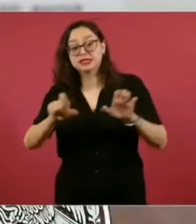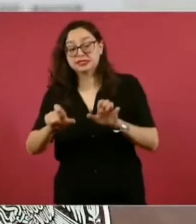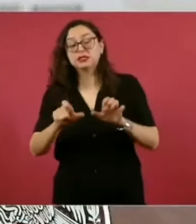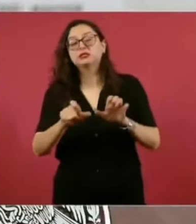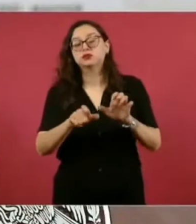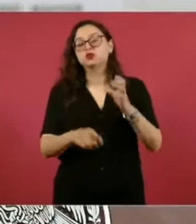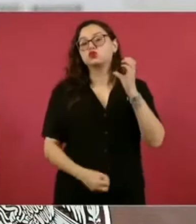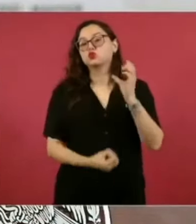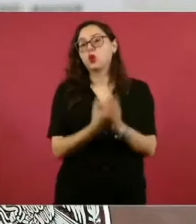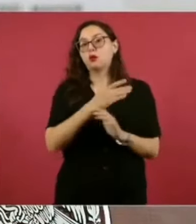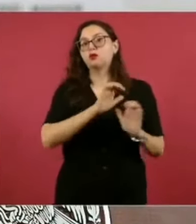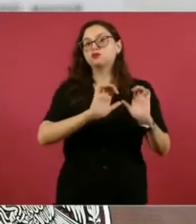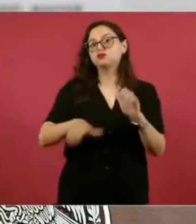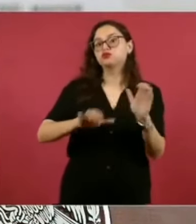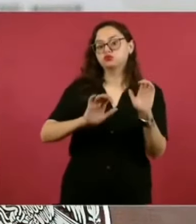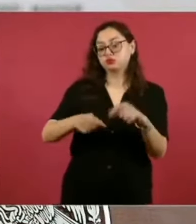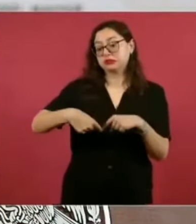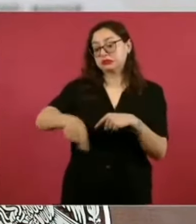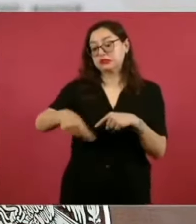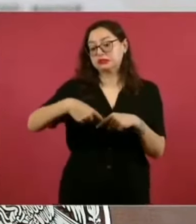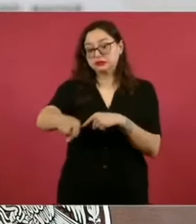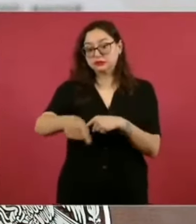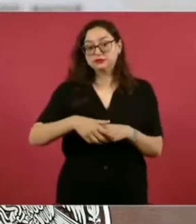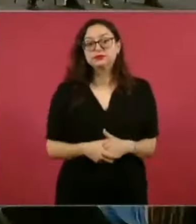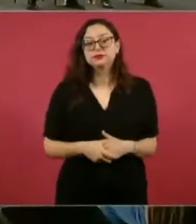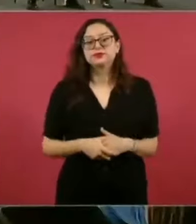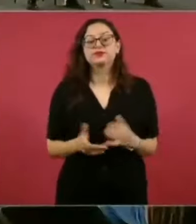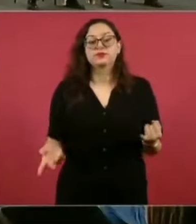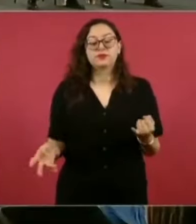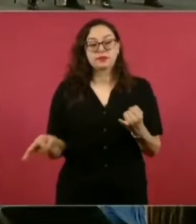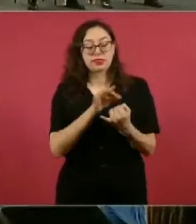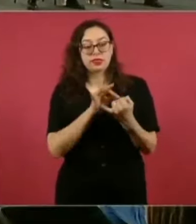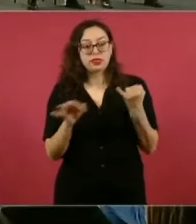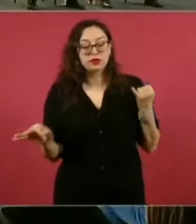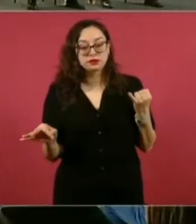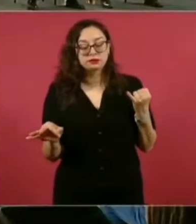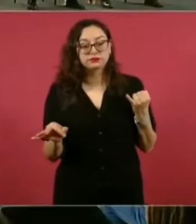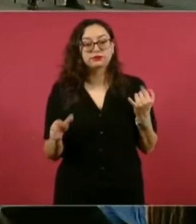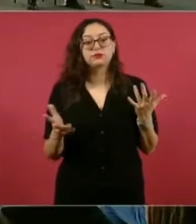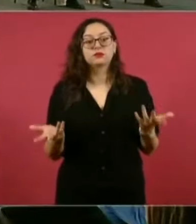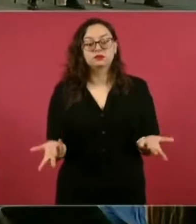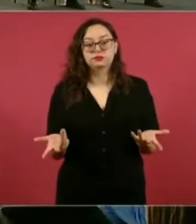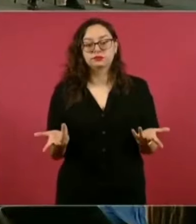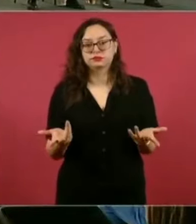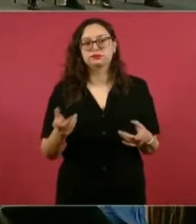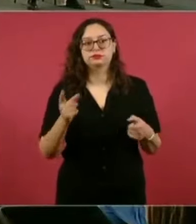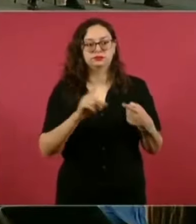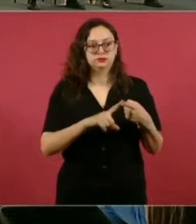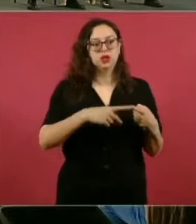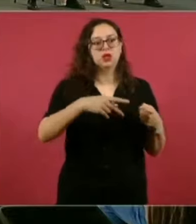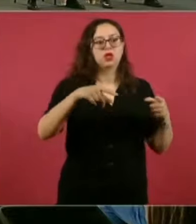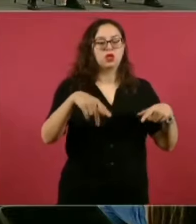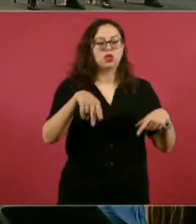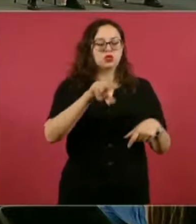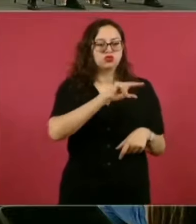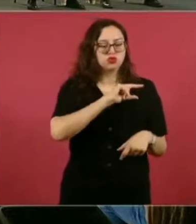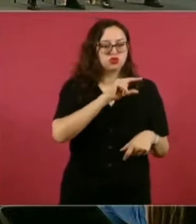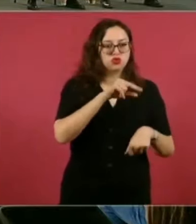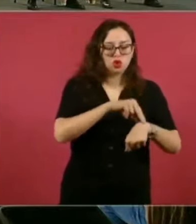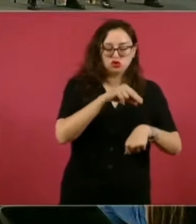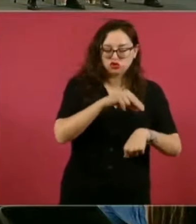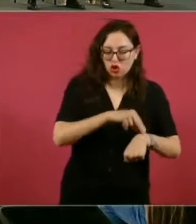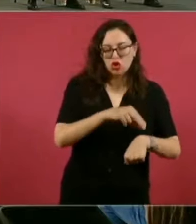Y finalmente, como lo mencionábamos, así como la presencia de los médicos y las médicas generales en los centros